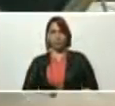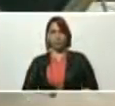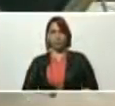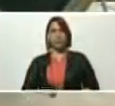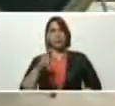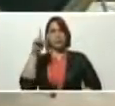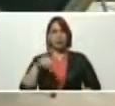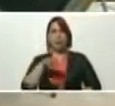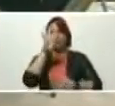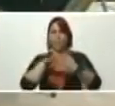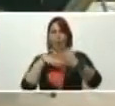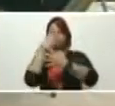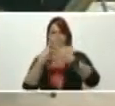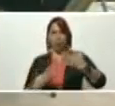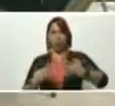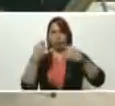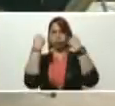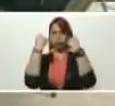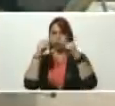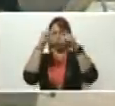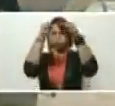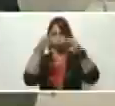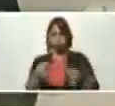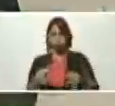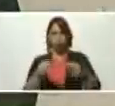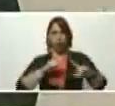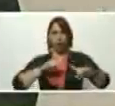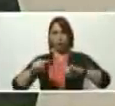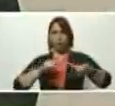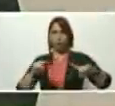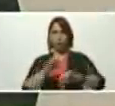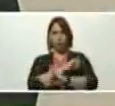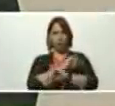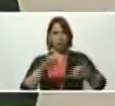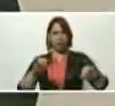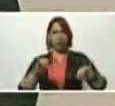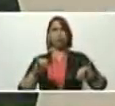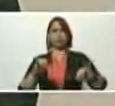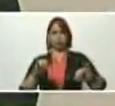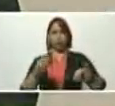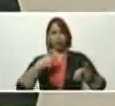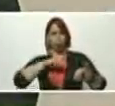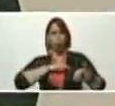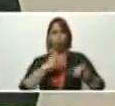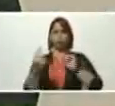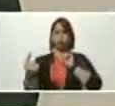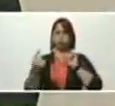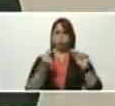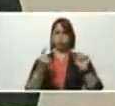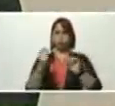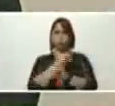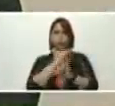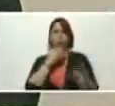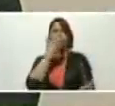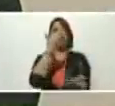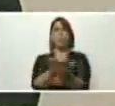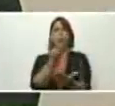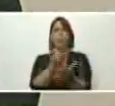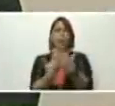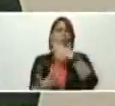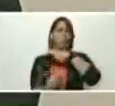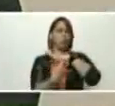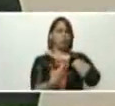agenda concreta de acción. Ya está bastante madura la propuesta